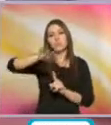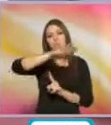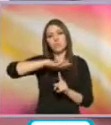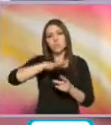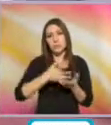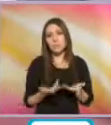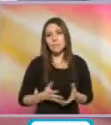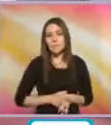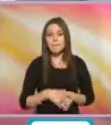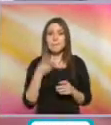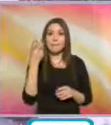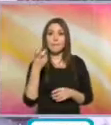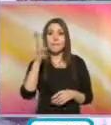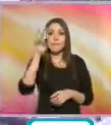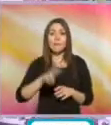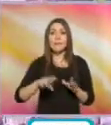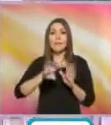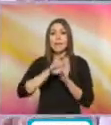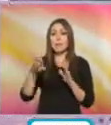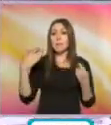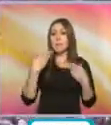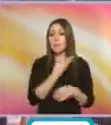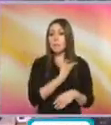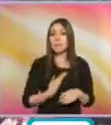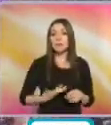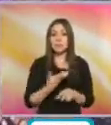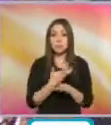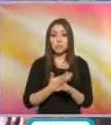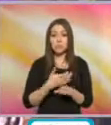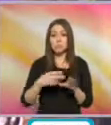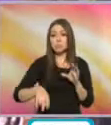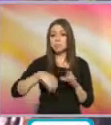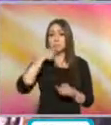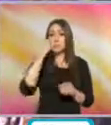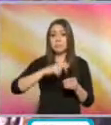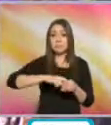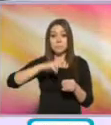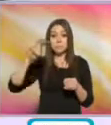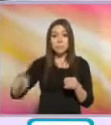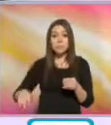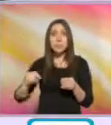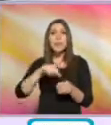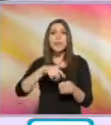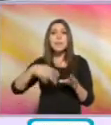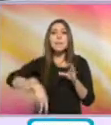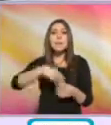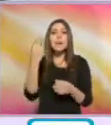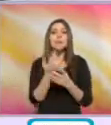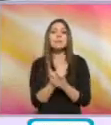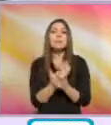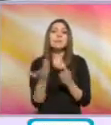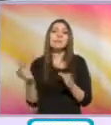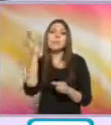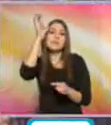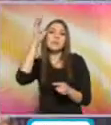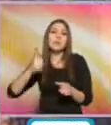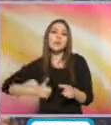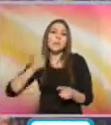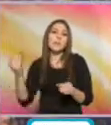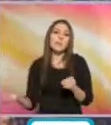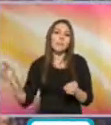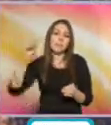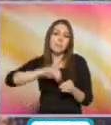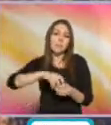pues ese sería un espacio vacío que dejaría Donald Trump. En el caso de México, pues tiene que seguir liderando al menos